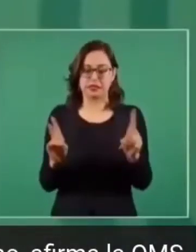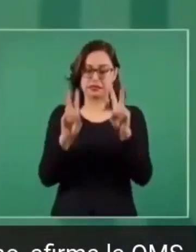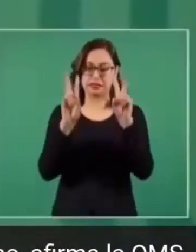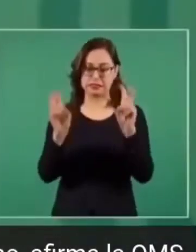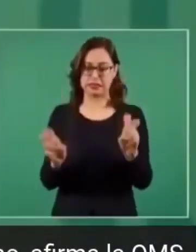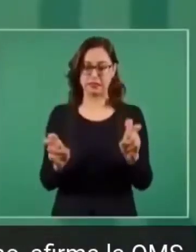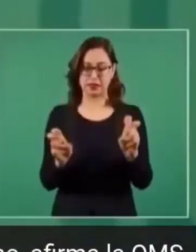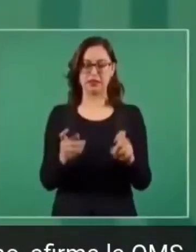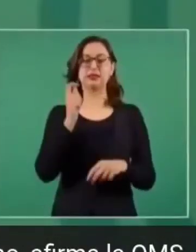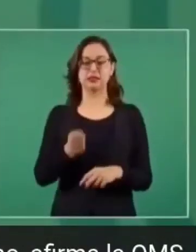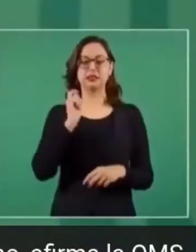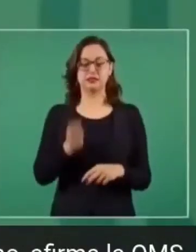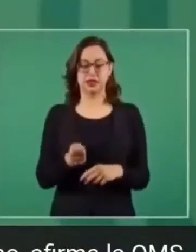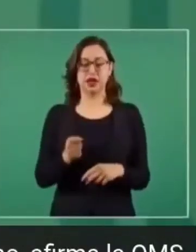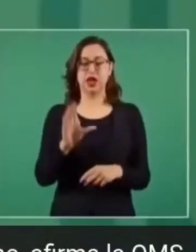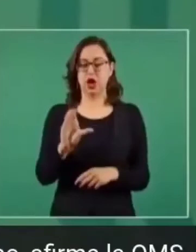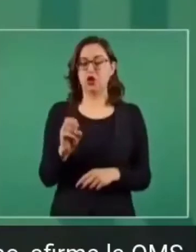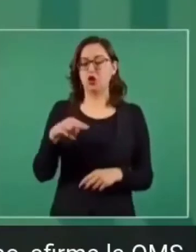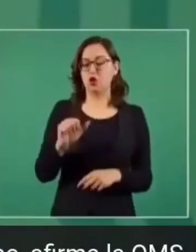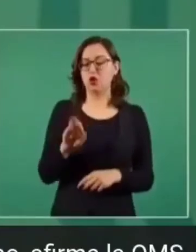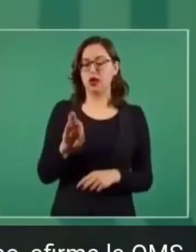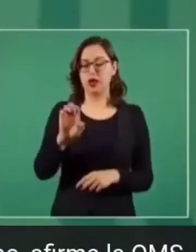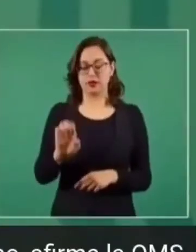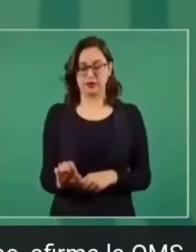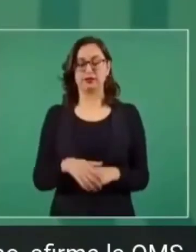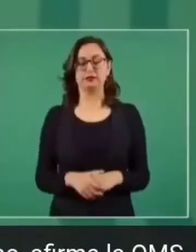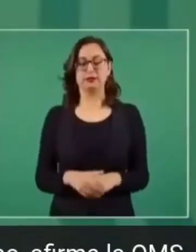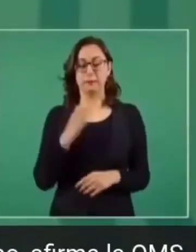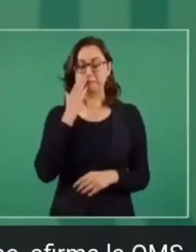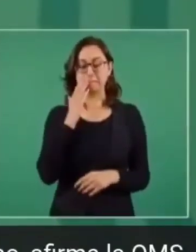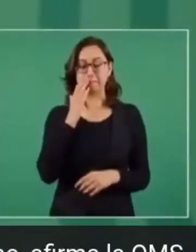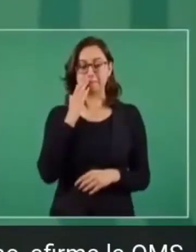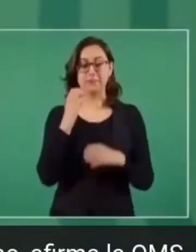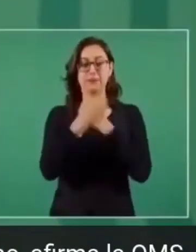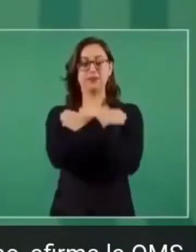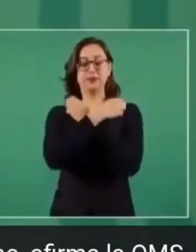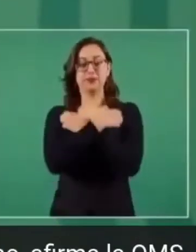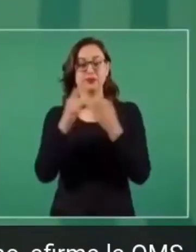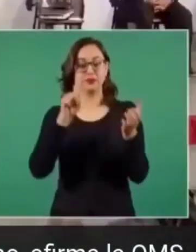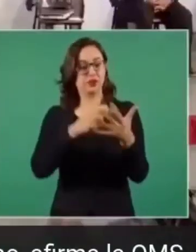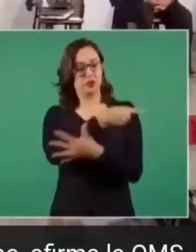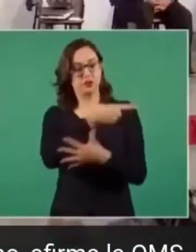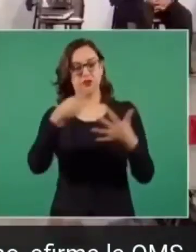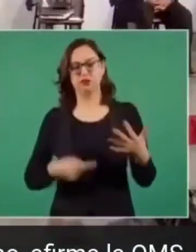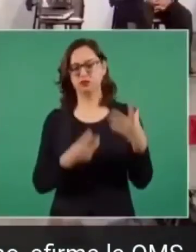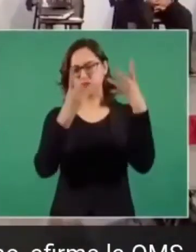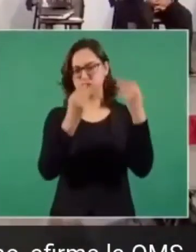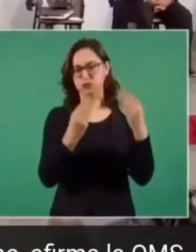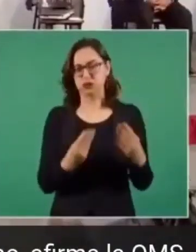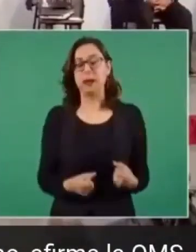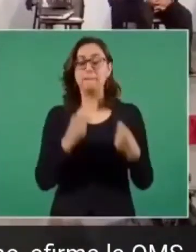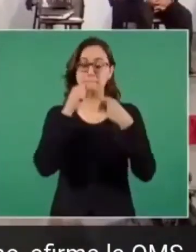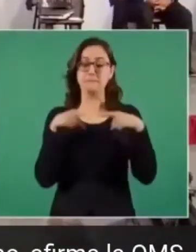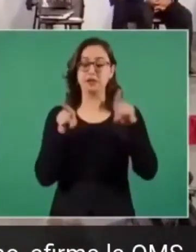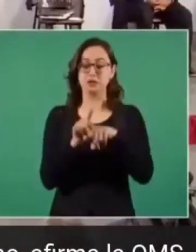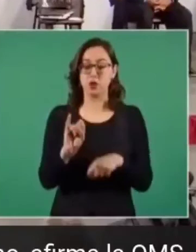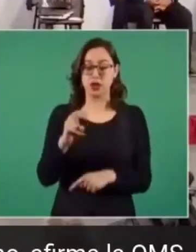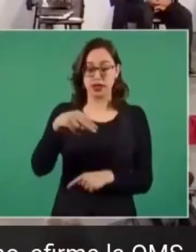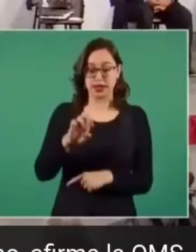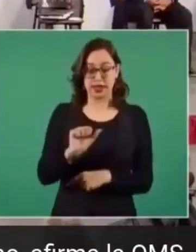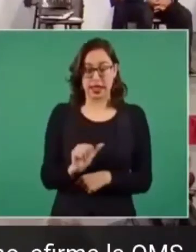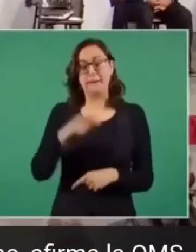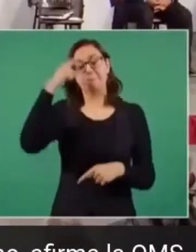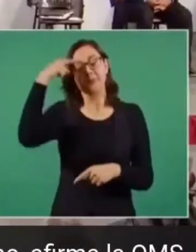Los papás también son corresponsables de la higiene de las niñas y de los niños. Es indispensable que estén completamente involucrados